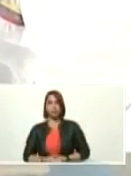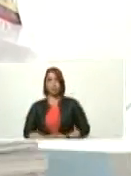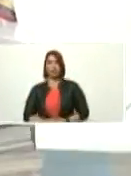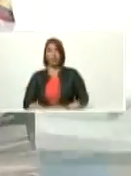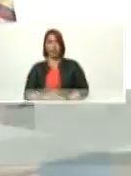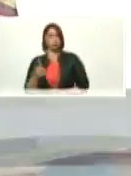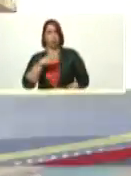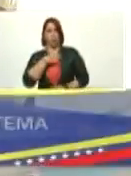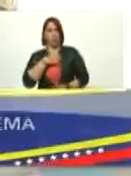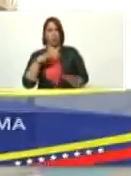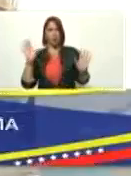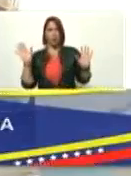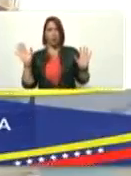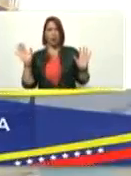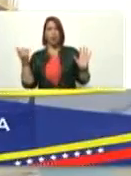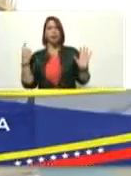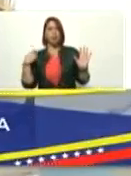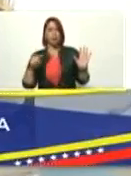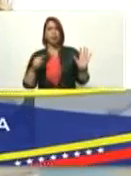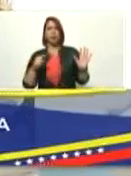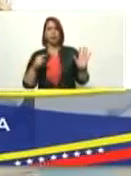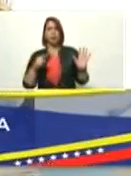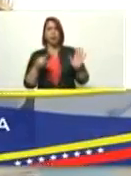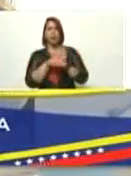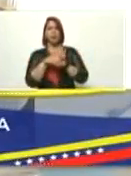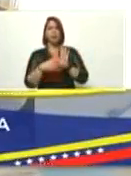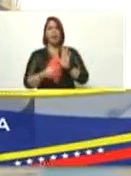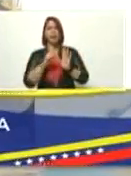No se puede. Tiene derecho de autor.